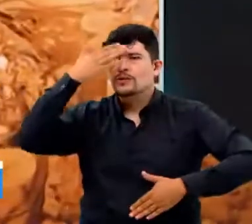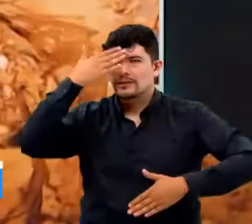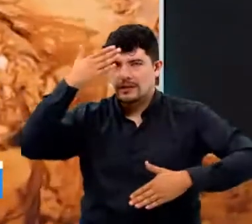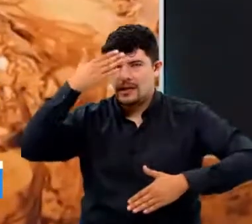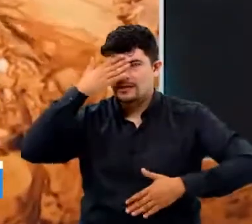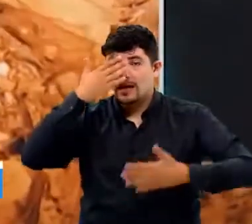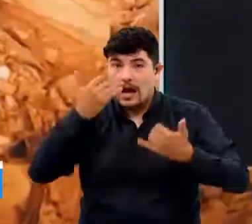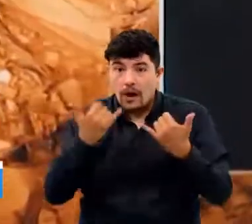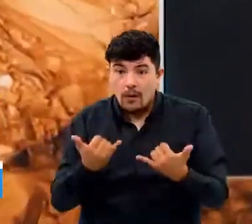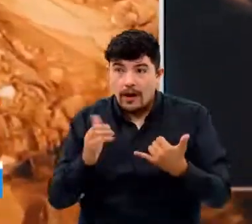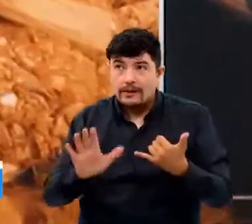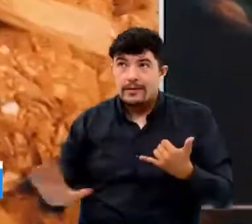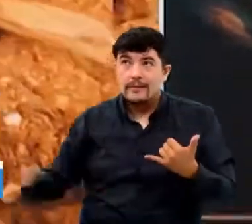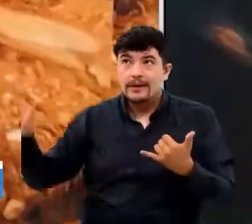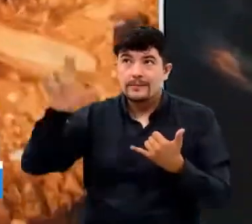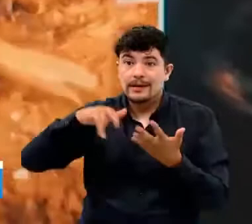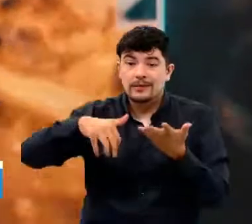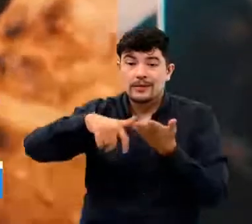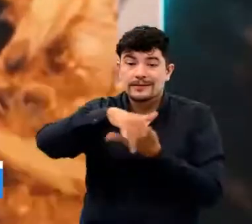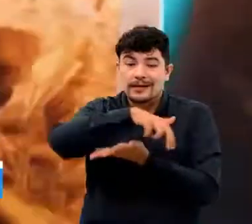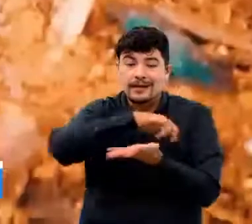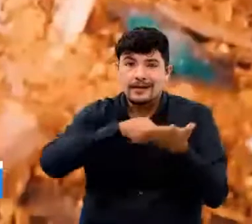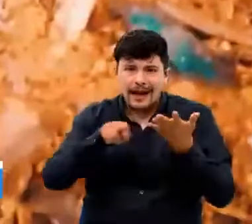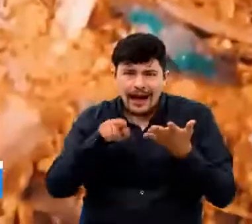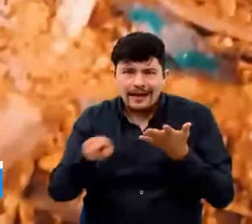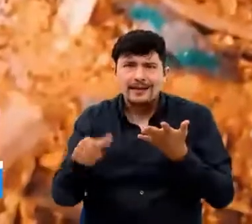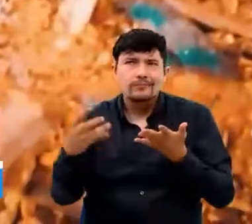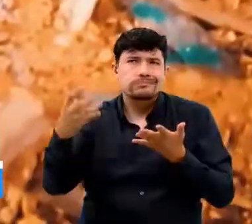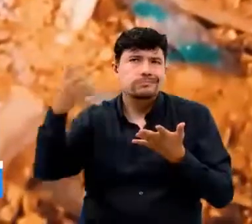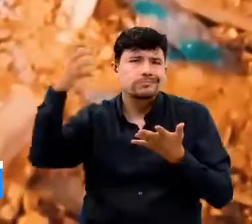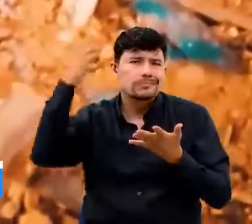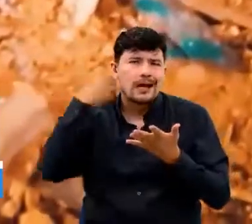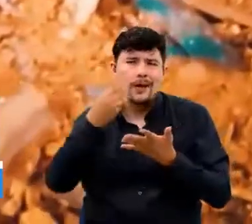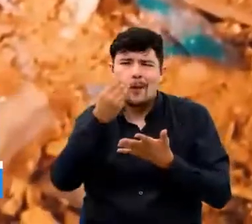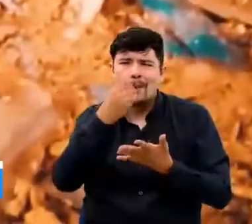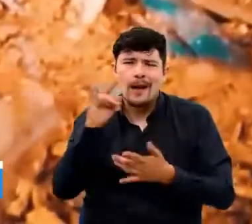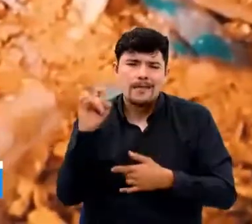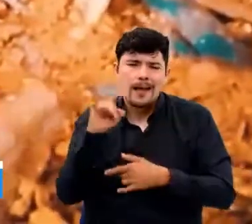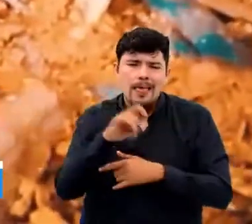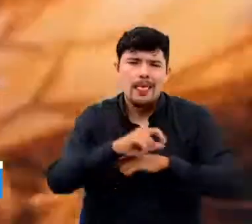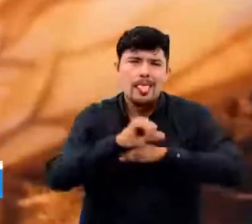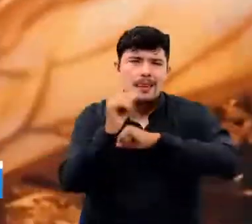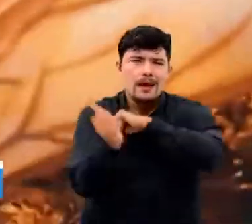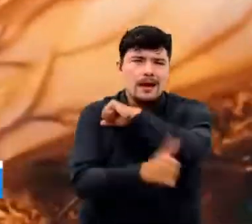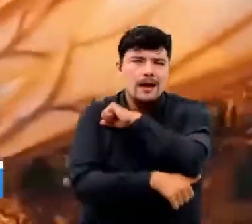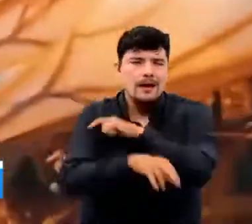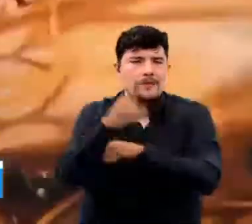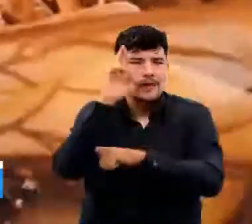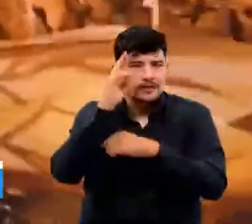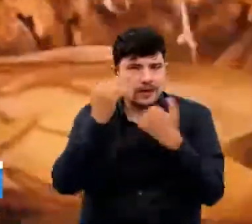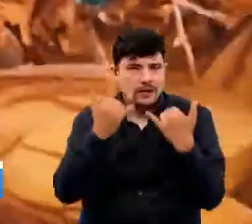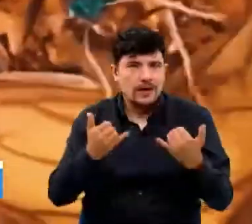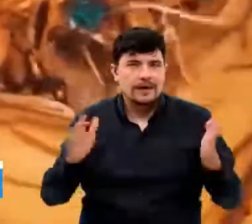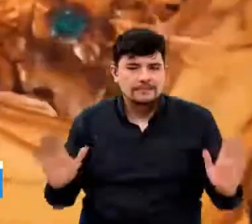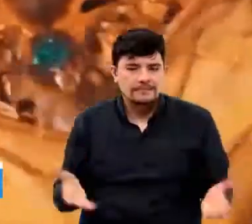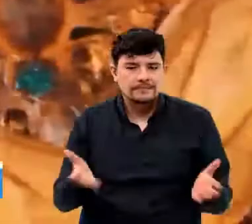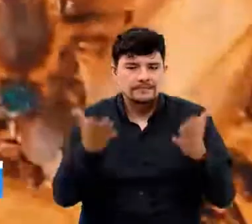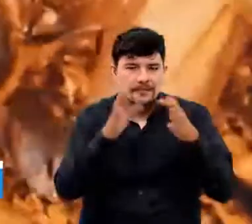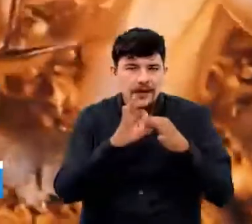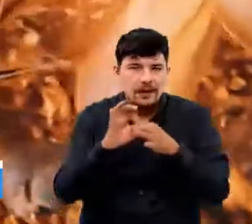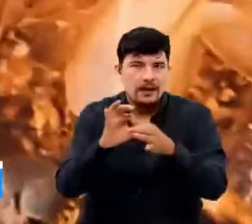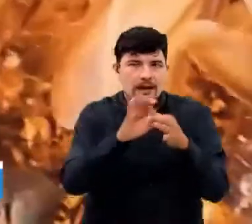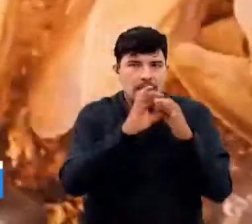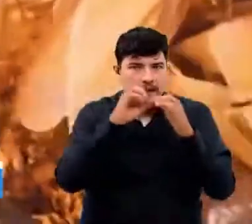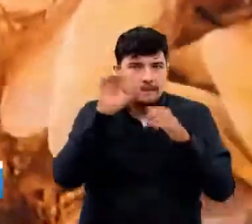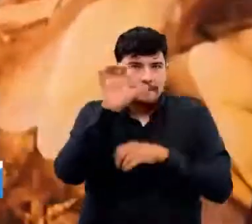el departamento donde se come un insecto por tradición. Emprendimiento guiado por la manifestación de la Organización de las Naciones Unidas para